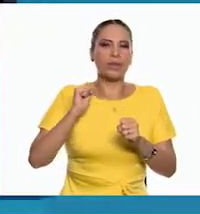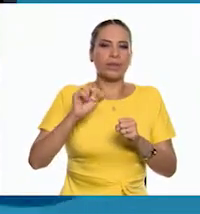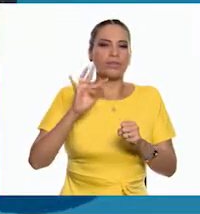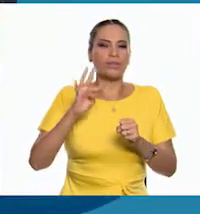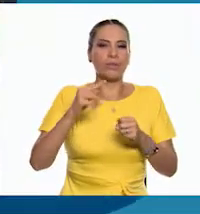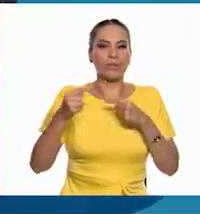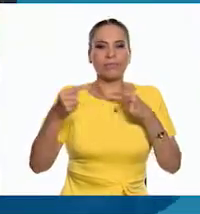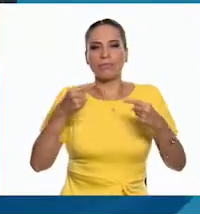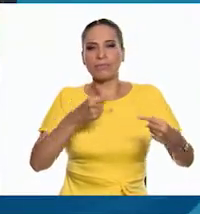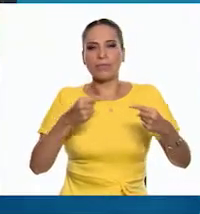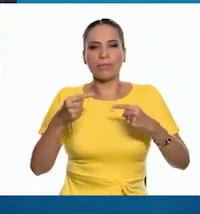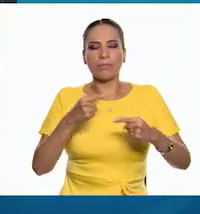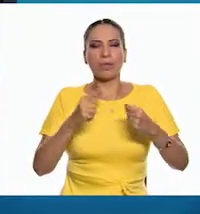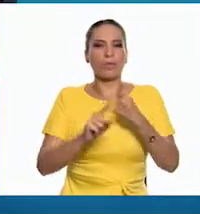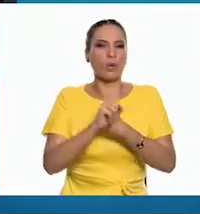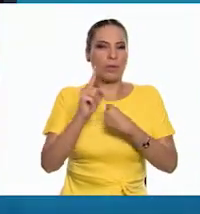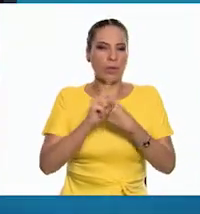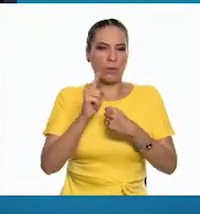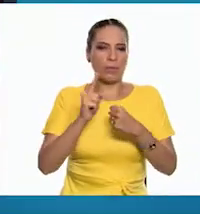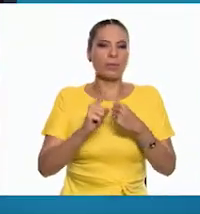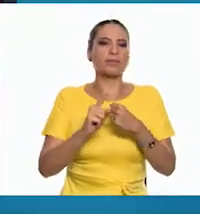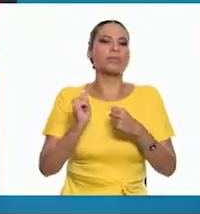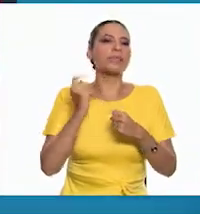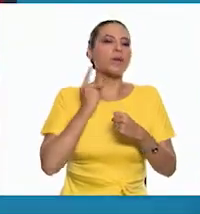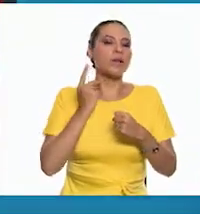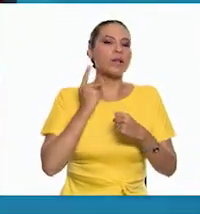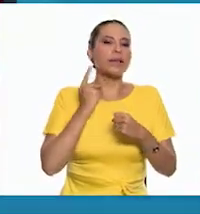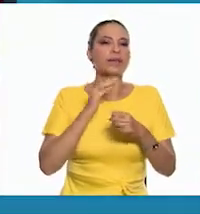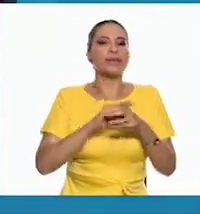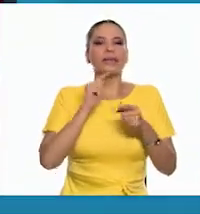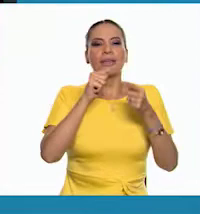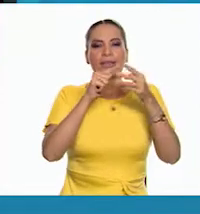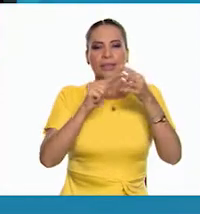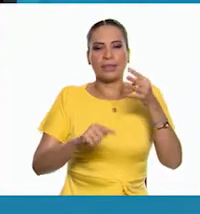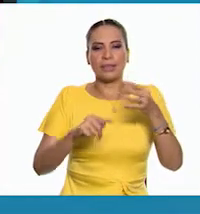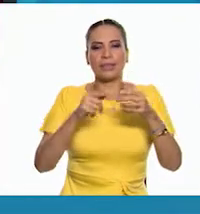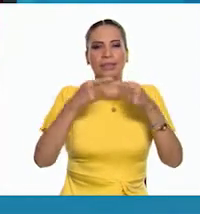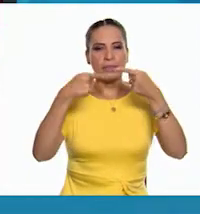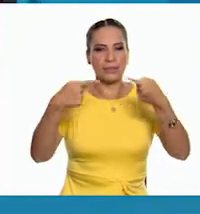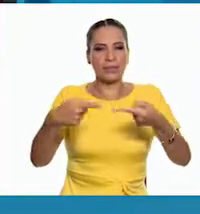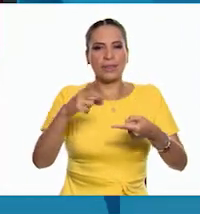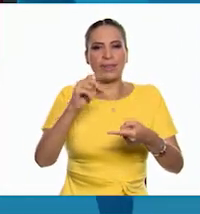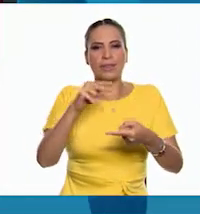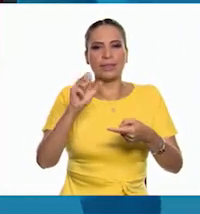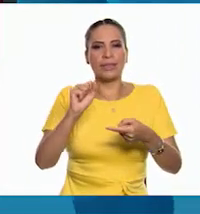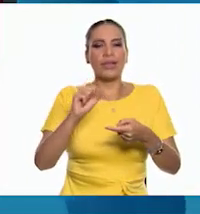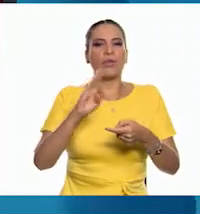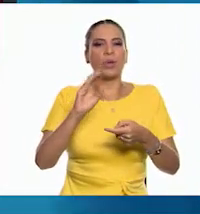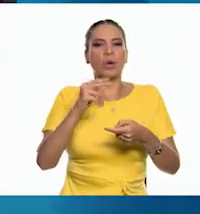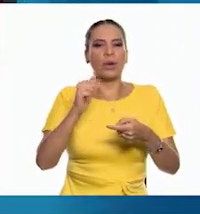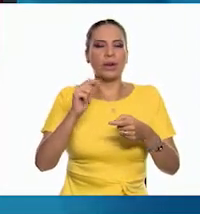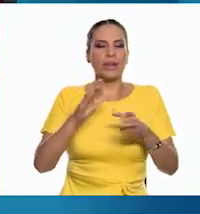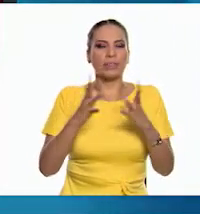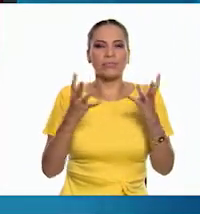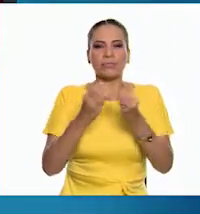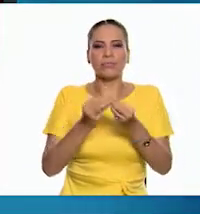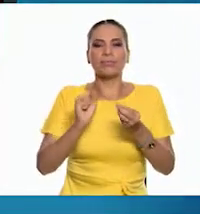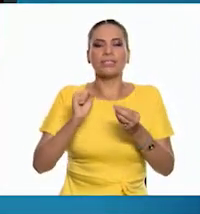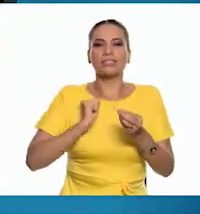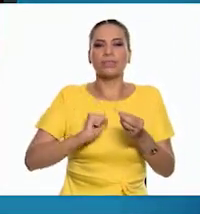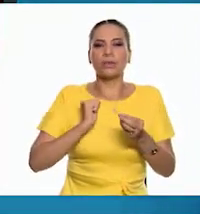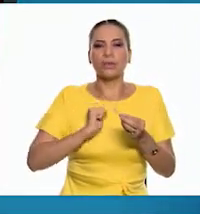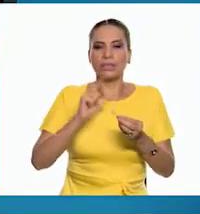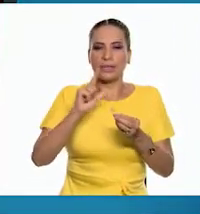un enfrentamiento y a una crisis política. La dinastía Borbón asumió el trono a principios del siglo XVII. A mediados del